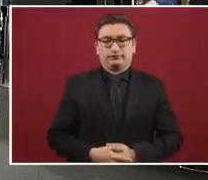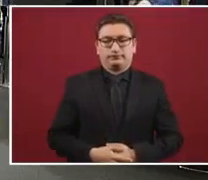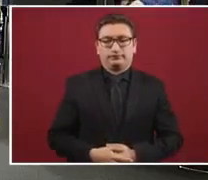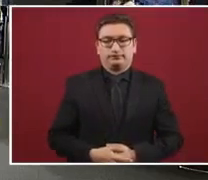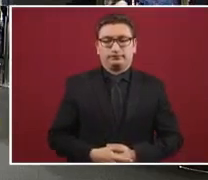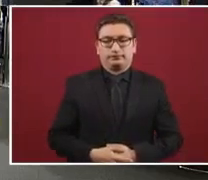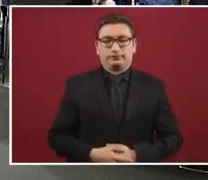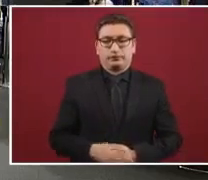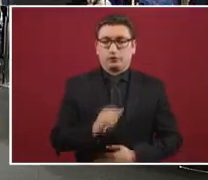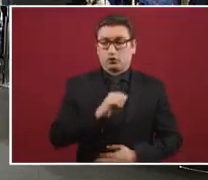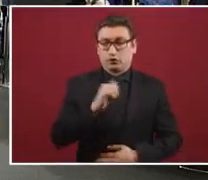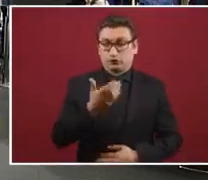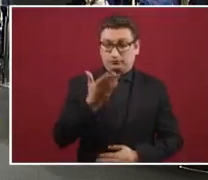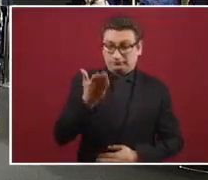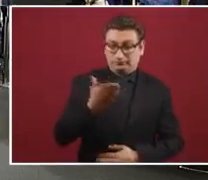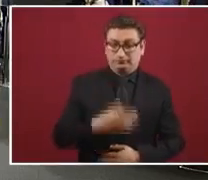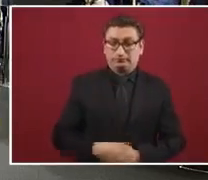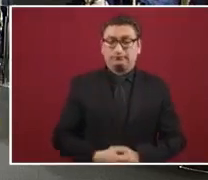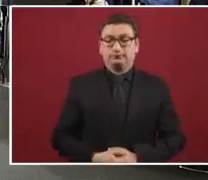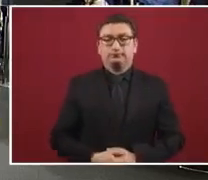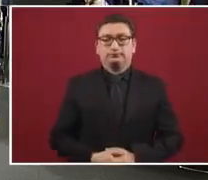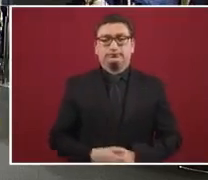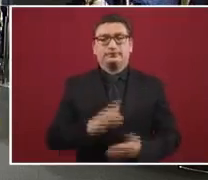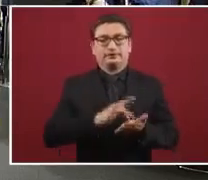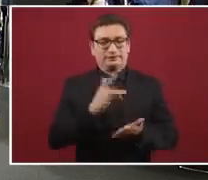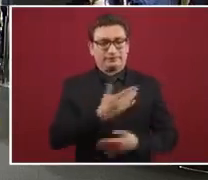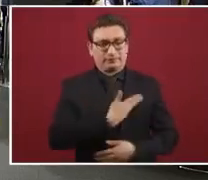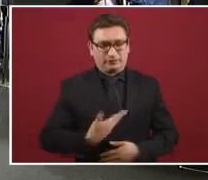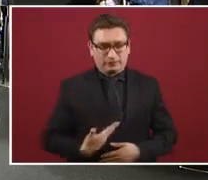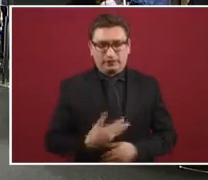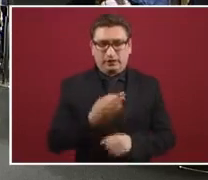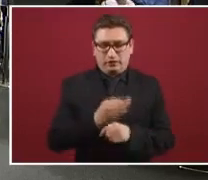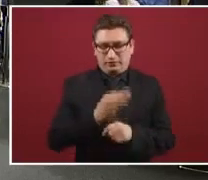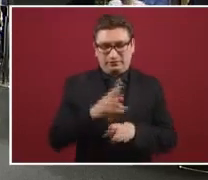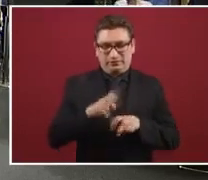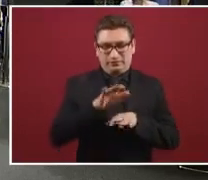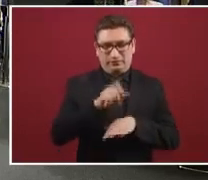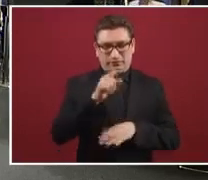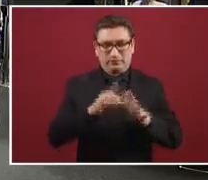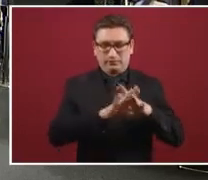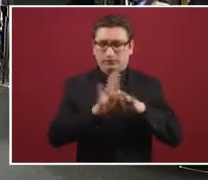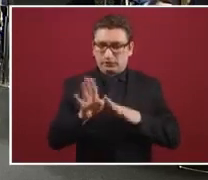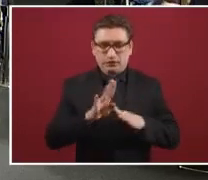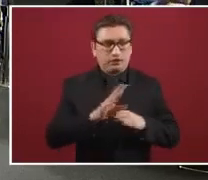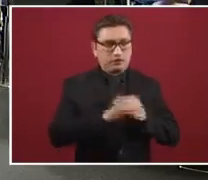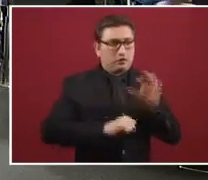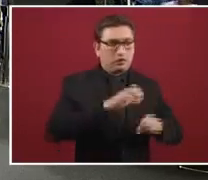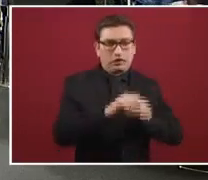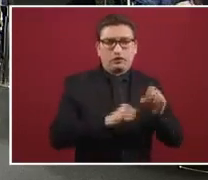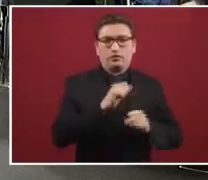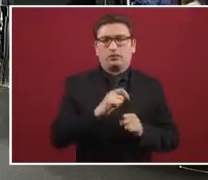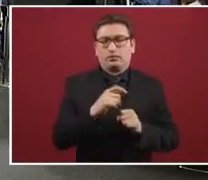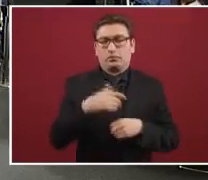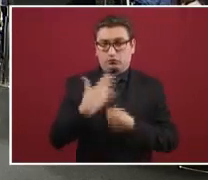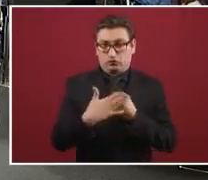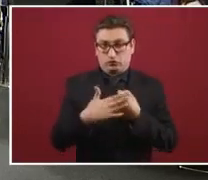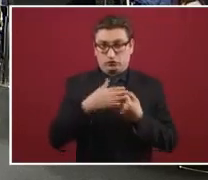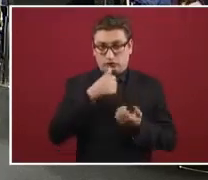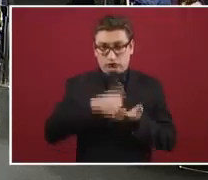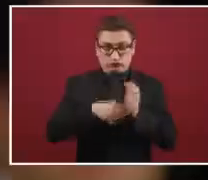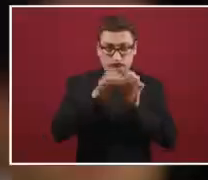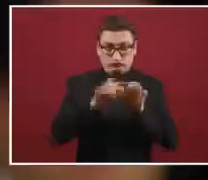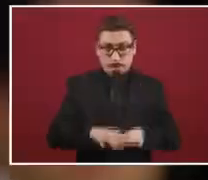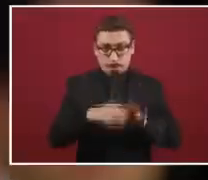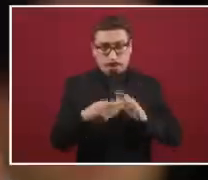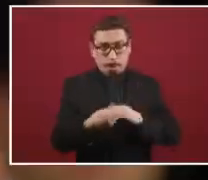Otra compañera, Azar. Gracias, presidente. Solo en este tema de las redadas, se prepara una solicitud para que se envíe una